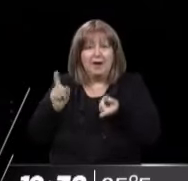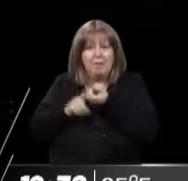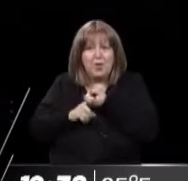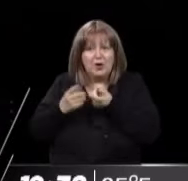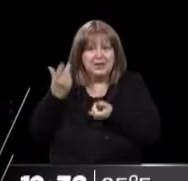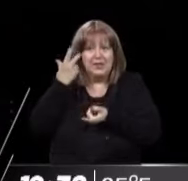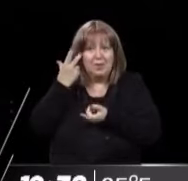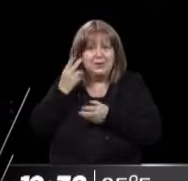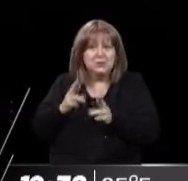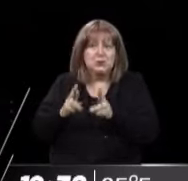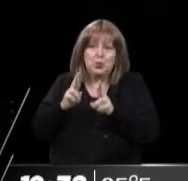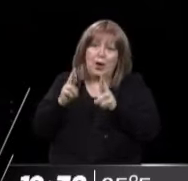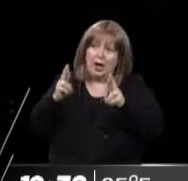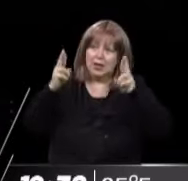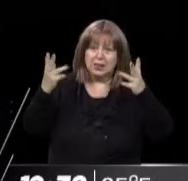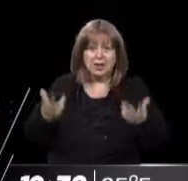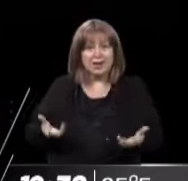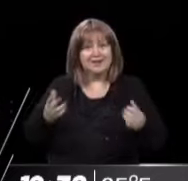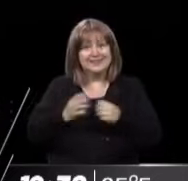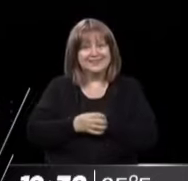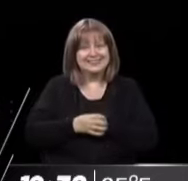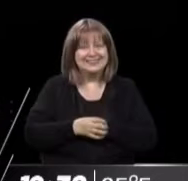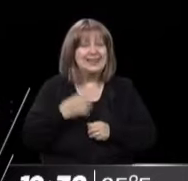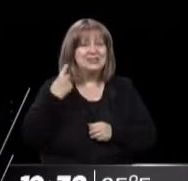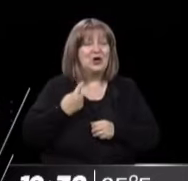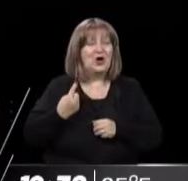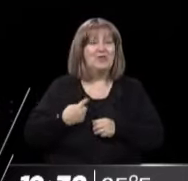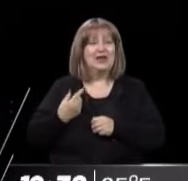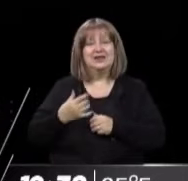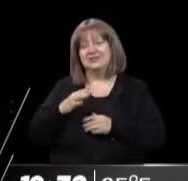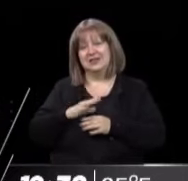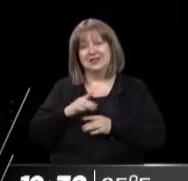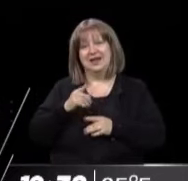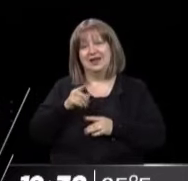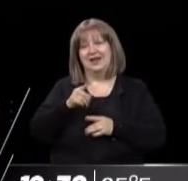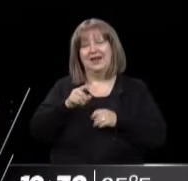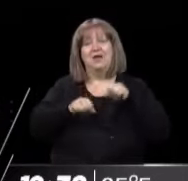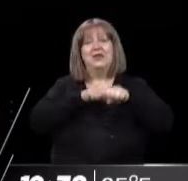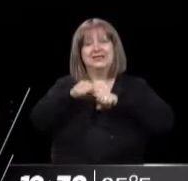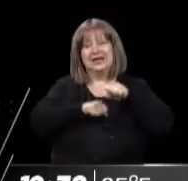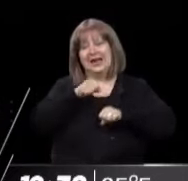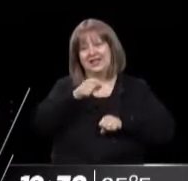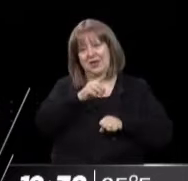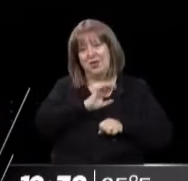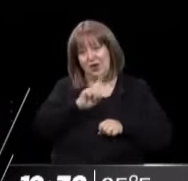de Messi. Ah, qué suerte, ¿eh? Bueno, Sofía, ahí estaba, no era la bicicleta, no, era Messi.